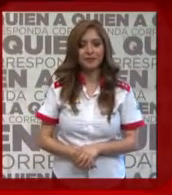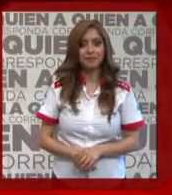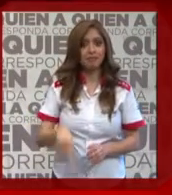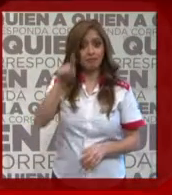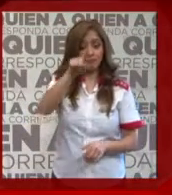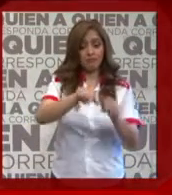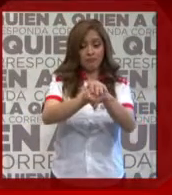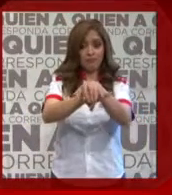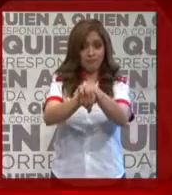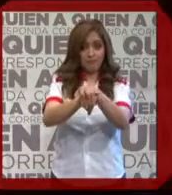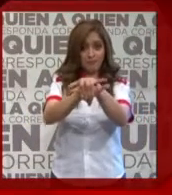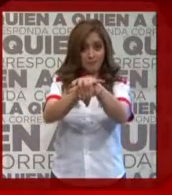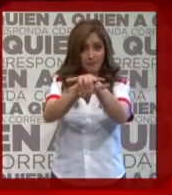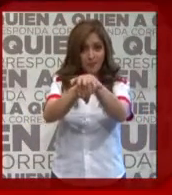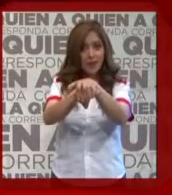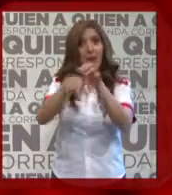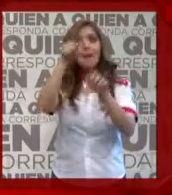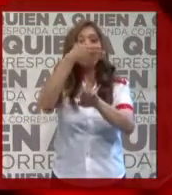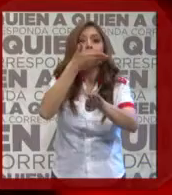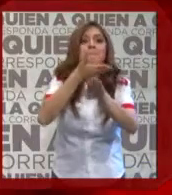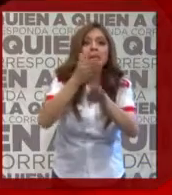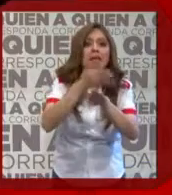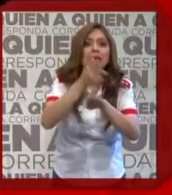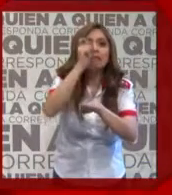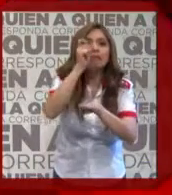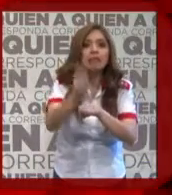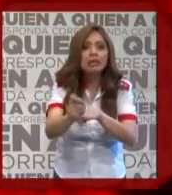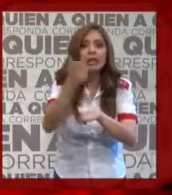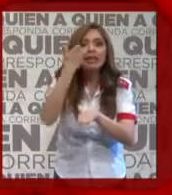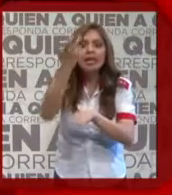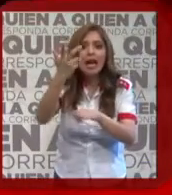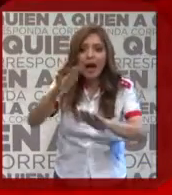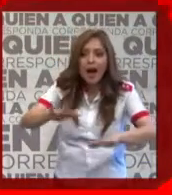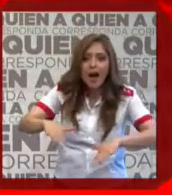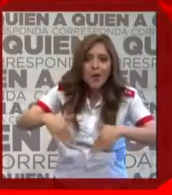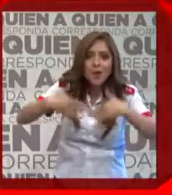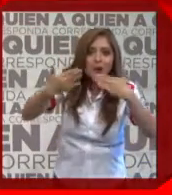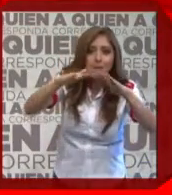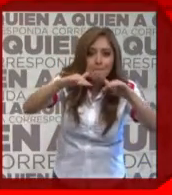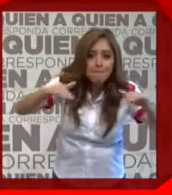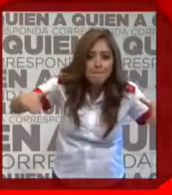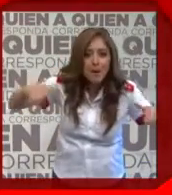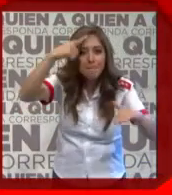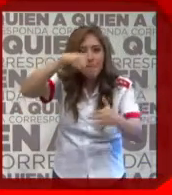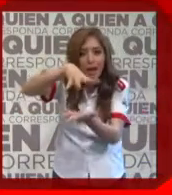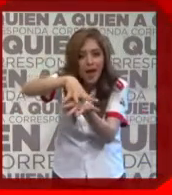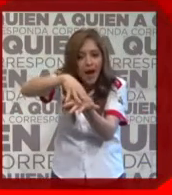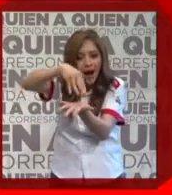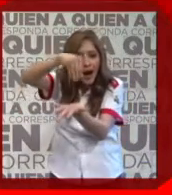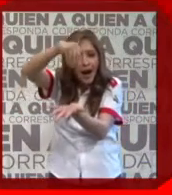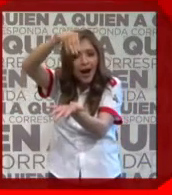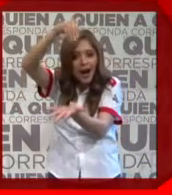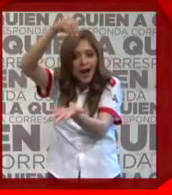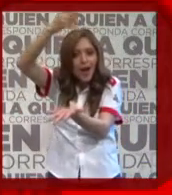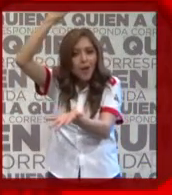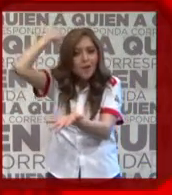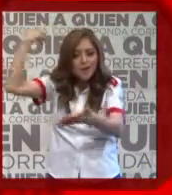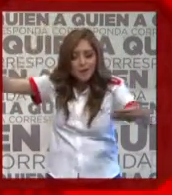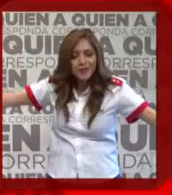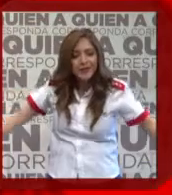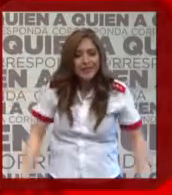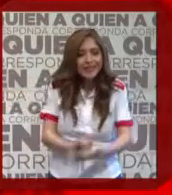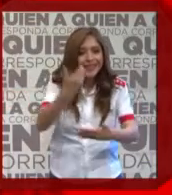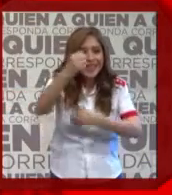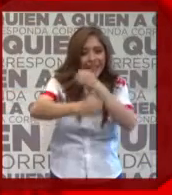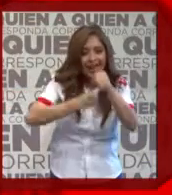Esta tortuga marina de la especie blanca siente un fuerte impulso por salir del mar y arrastrarse sobre la arena de la misma playa que la vio nacer hace algunos